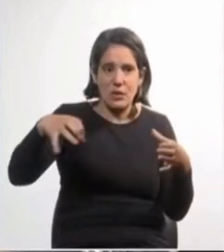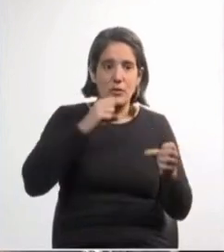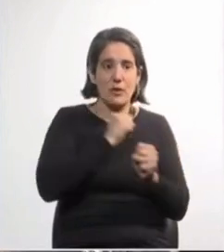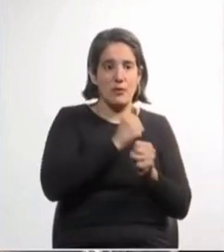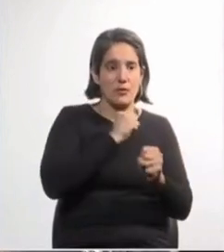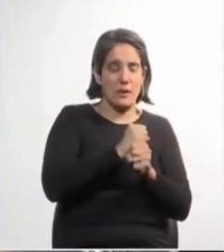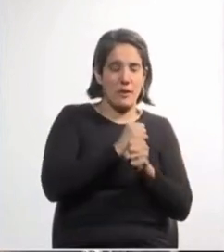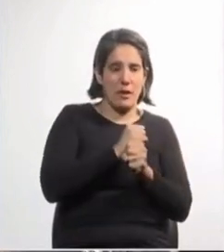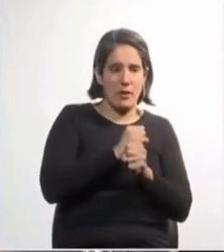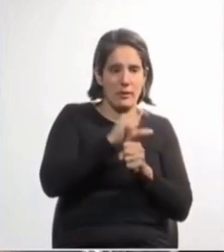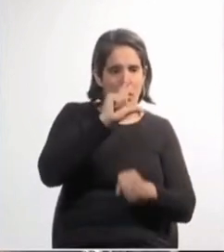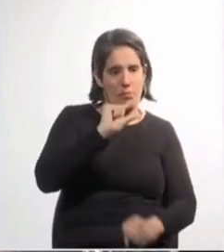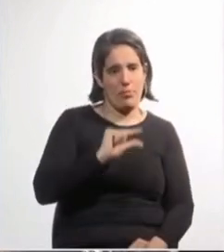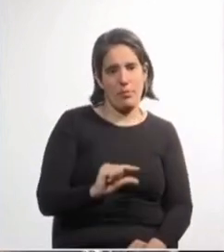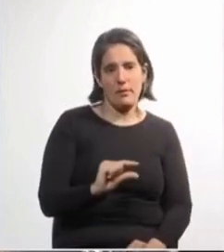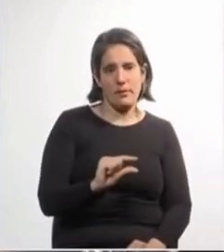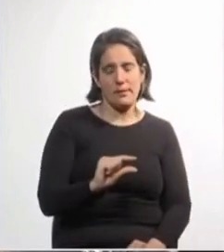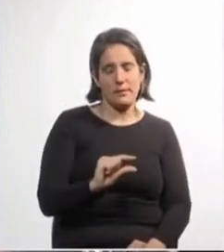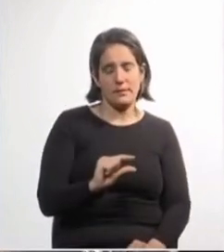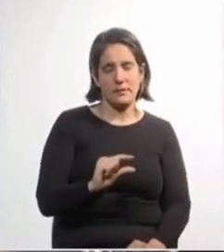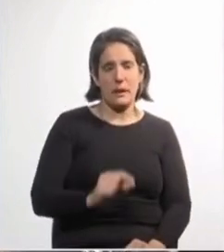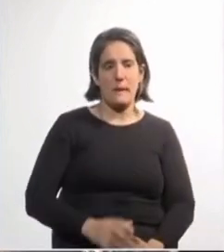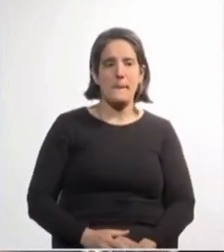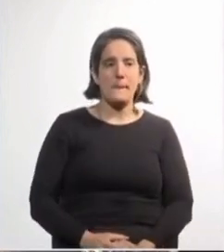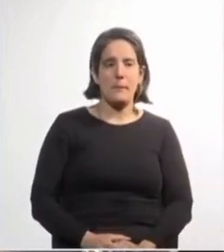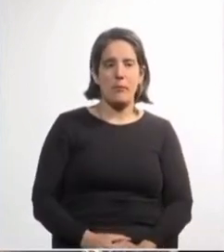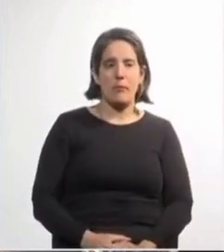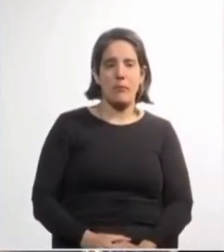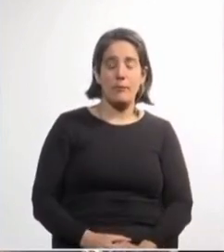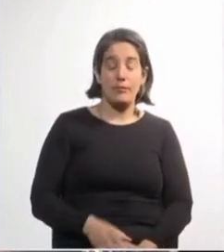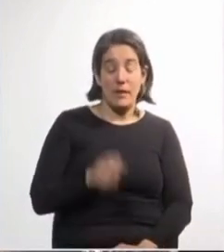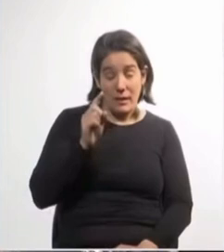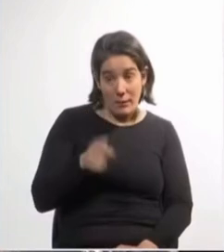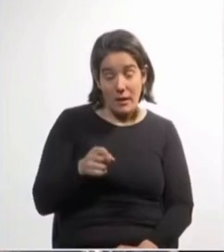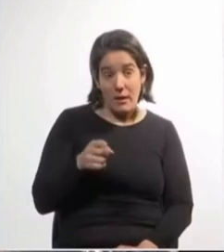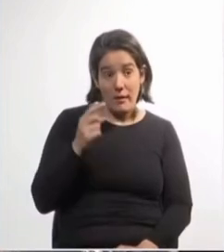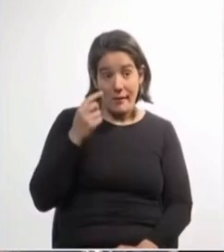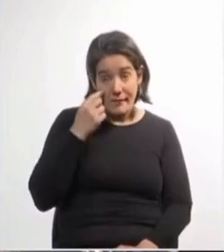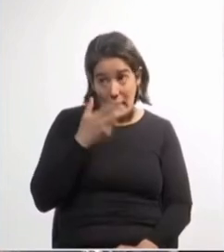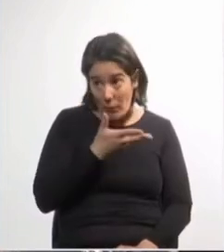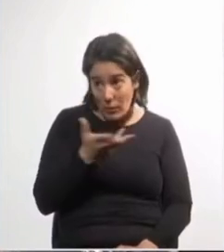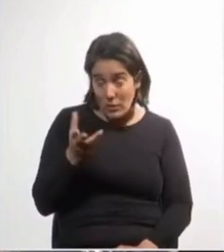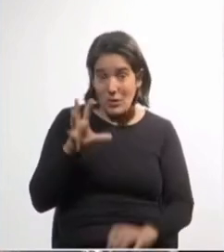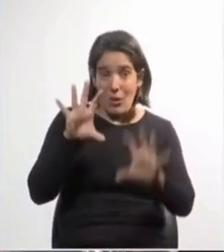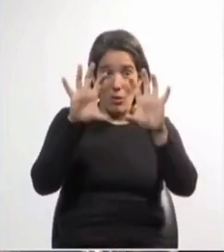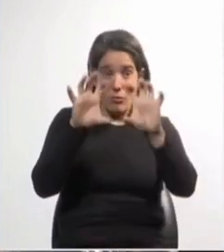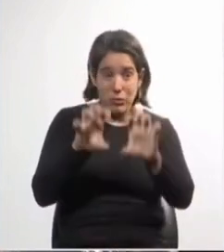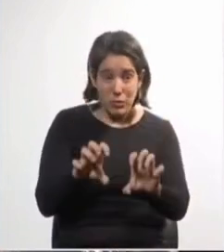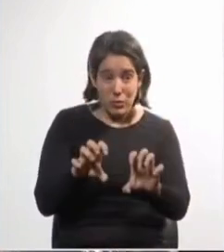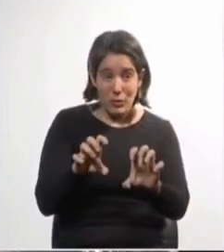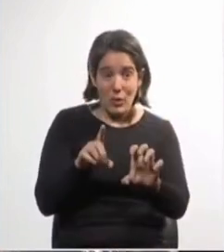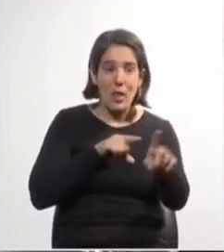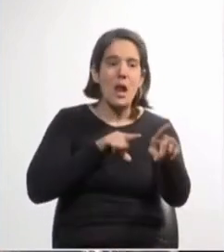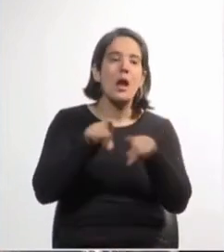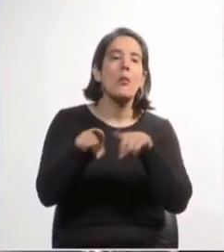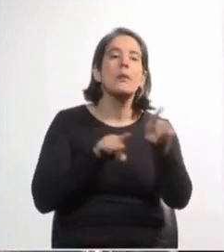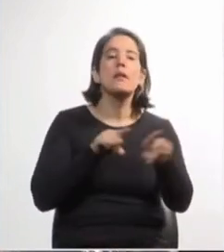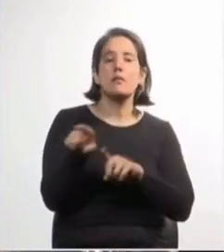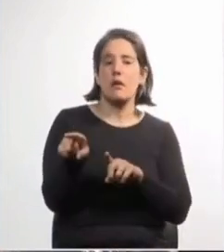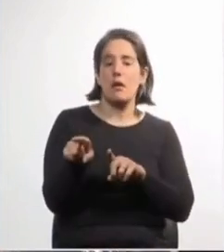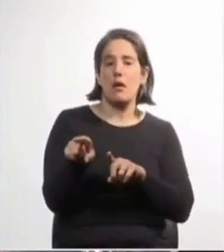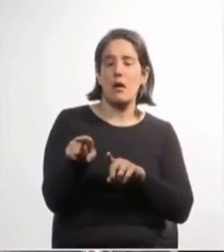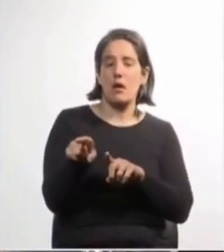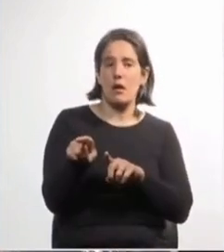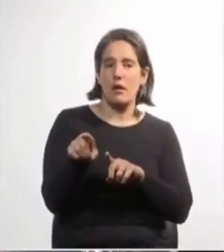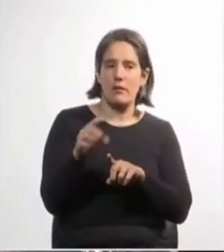va a haber caído en este proceso. Ha habido también y sigue habiendo un deterioro de la competitividad.